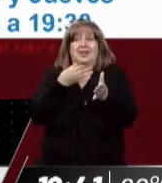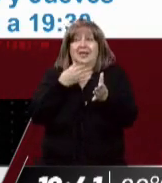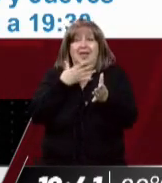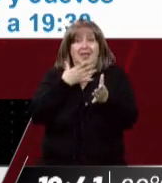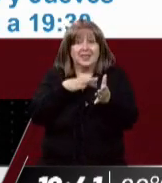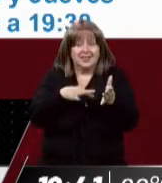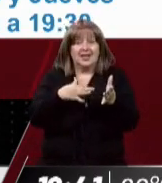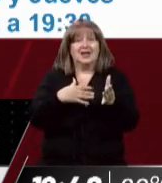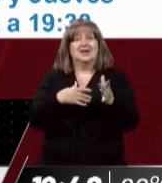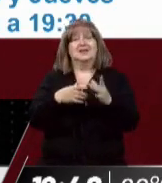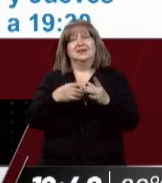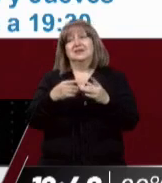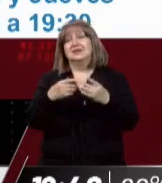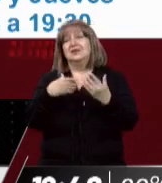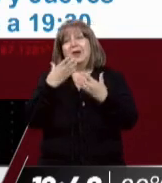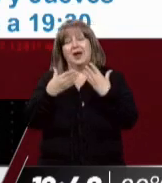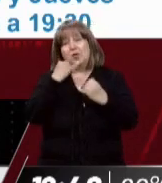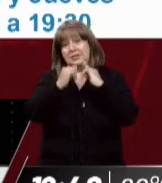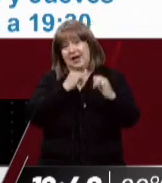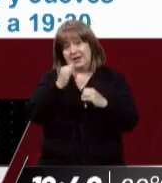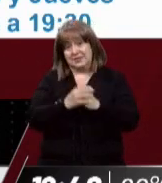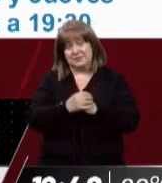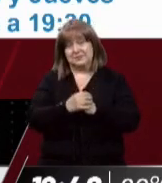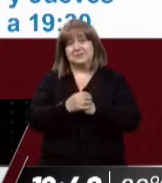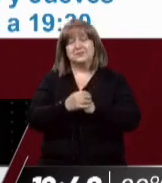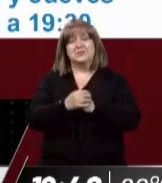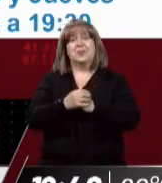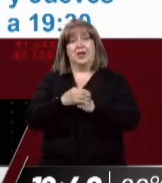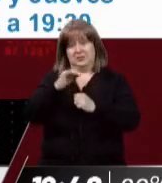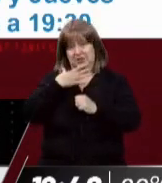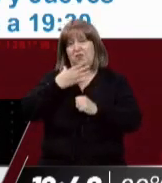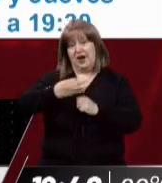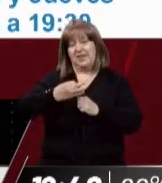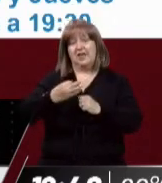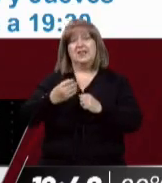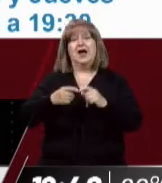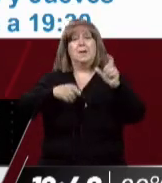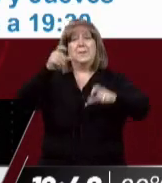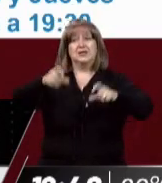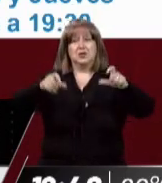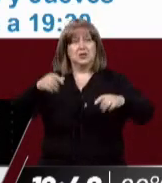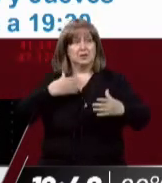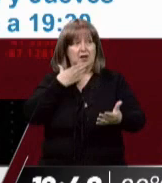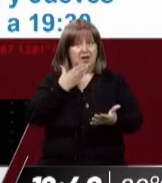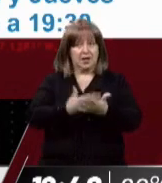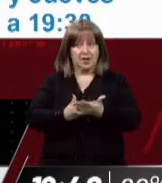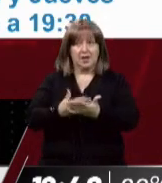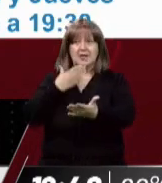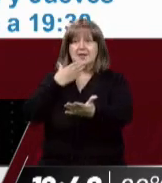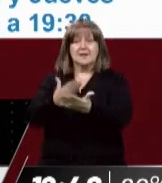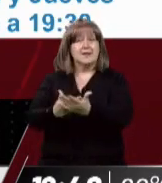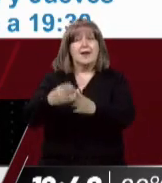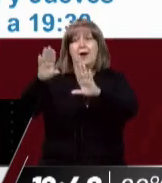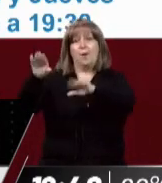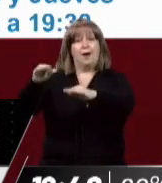decir, nosotros pasamos por lo mismo. Te vas a encontrar con un montón de personas que viven